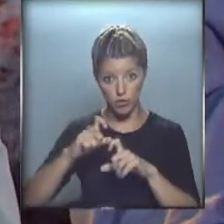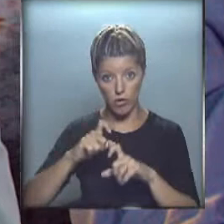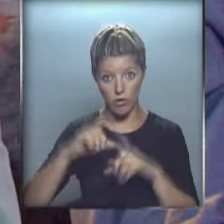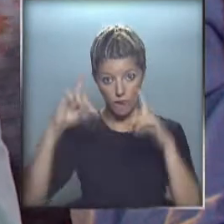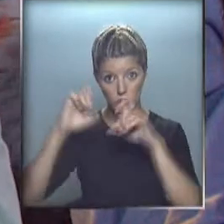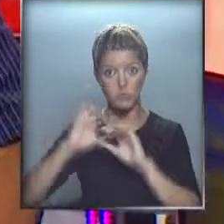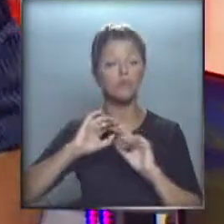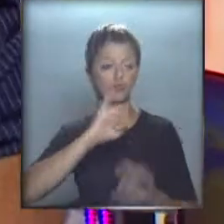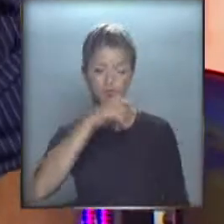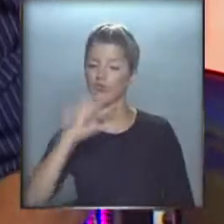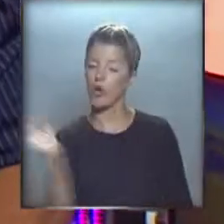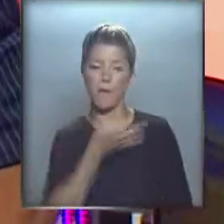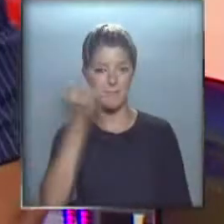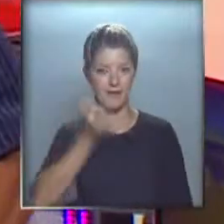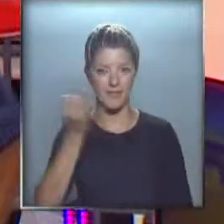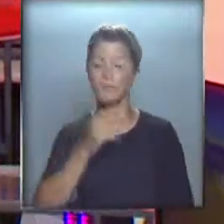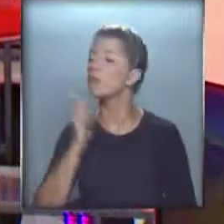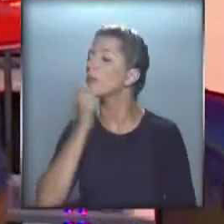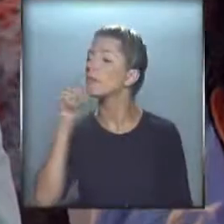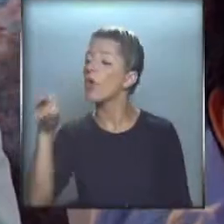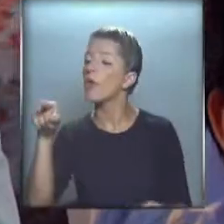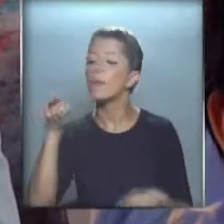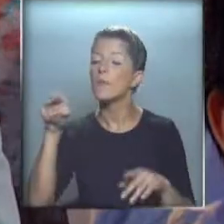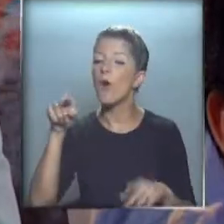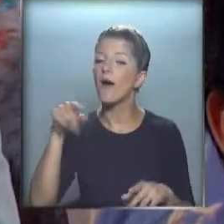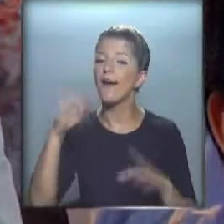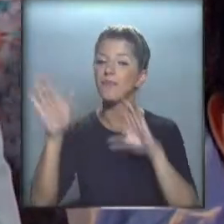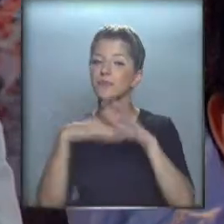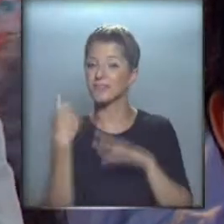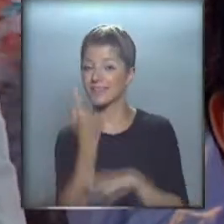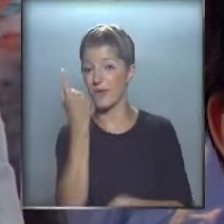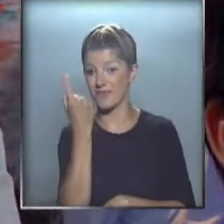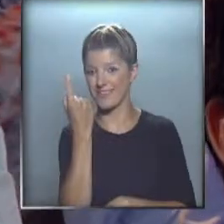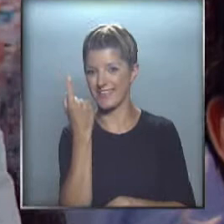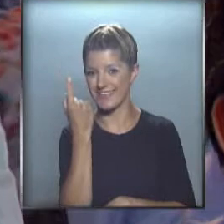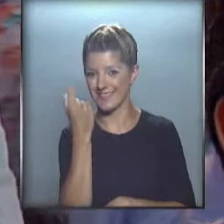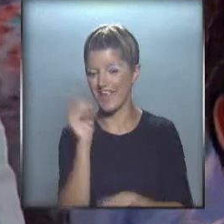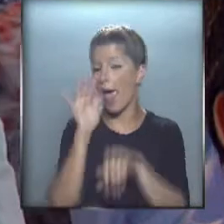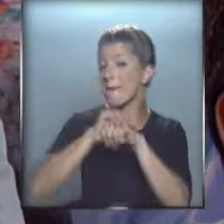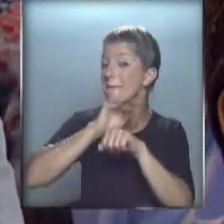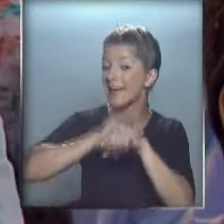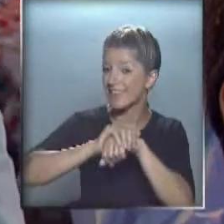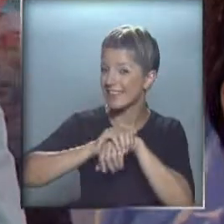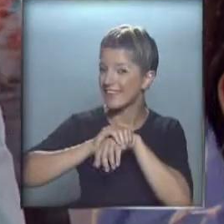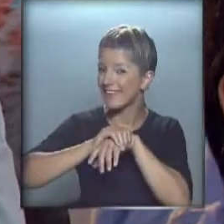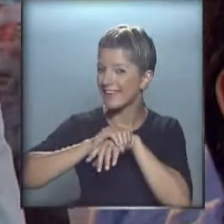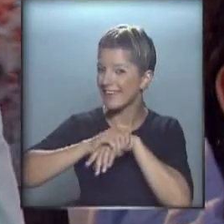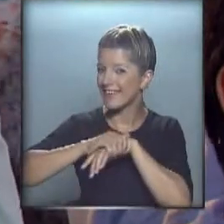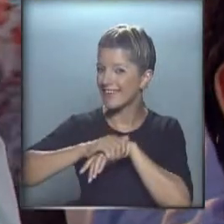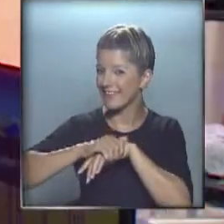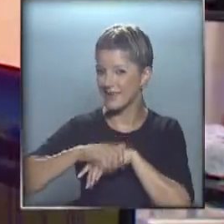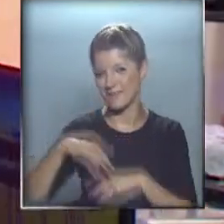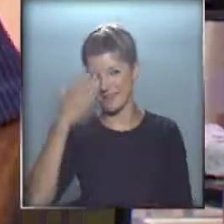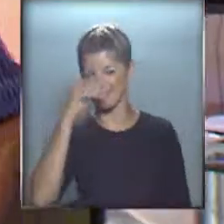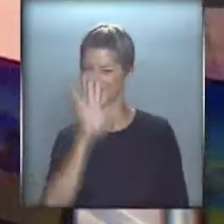información también? También todo real. Ok. Todo real. Y vos recibiste una solicitud, me imagino, de amistad. Sí. Camuflada, ¿no?